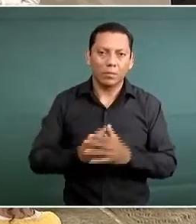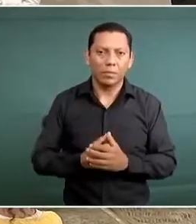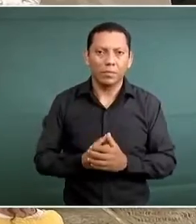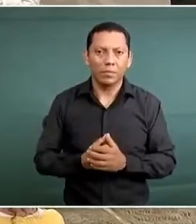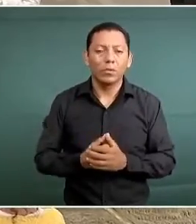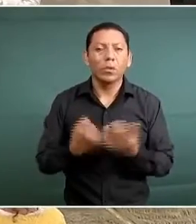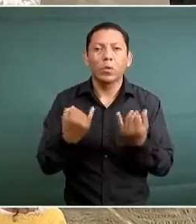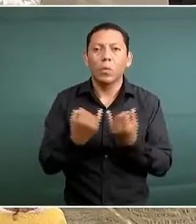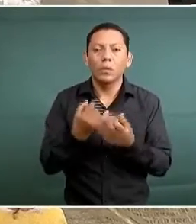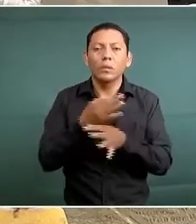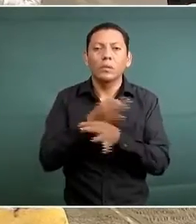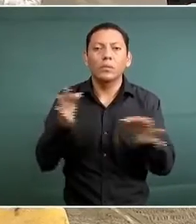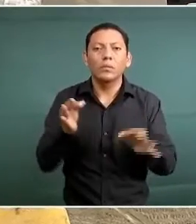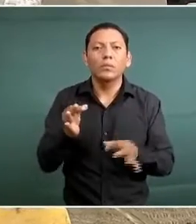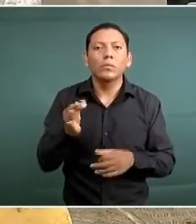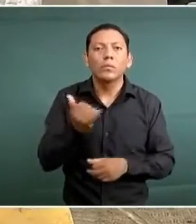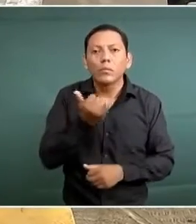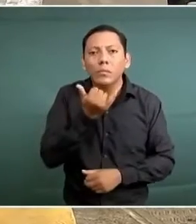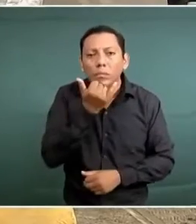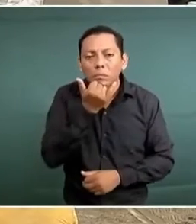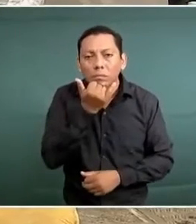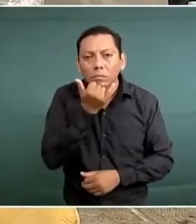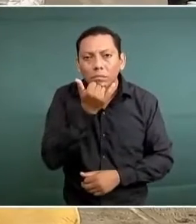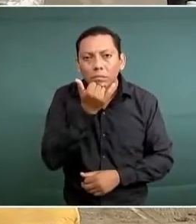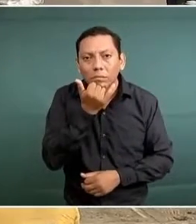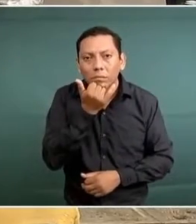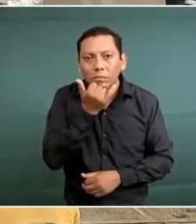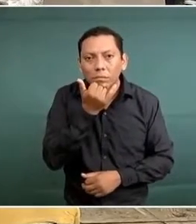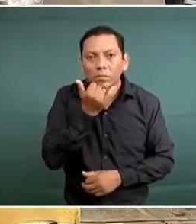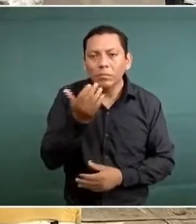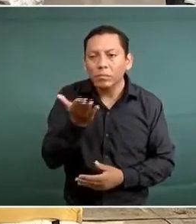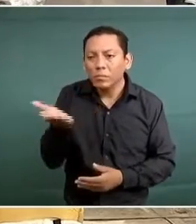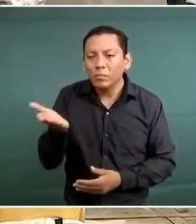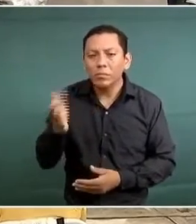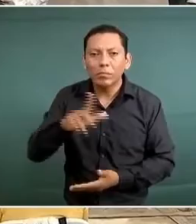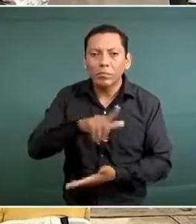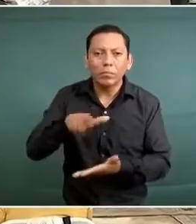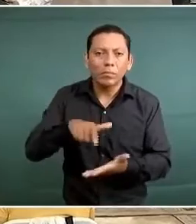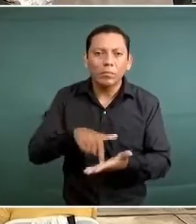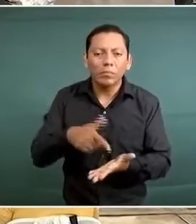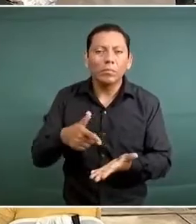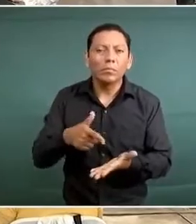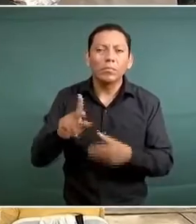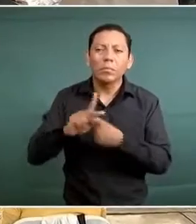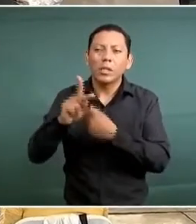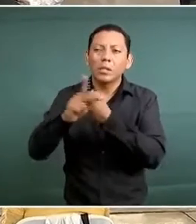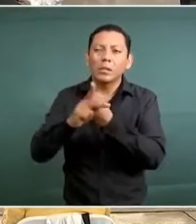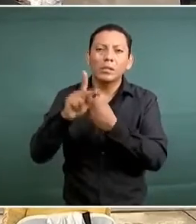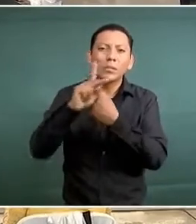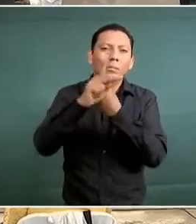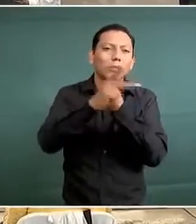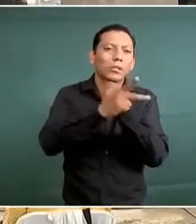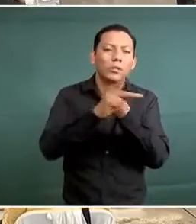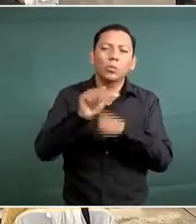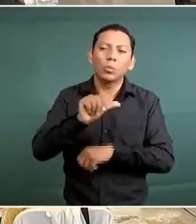disculpa a habitantes de otros países, porque